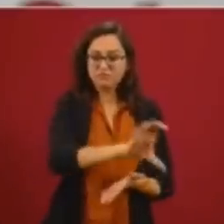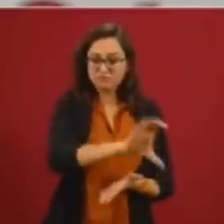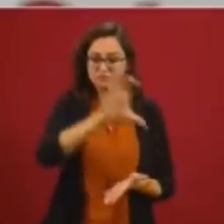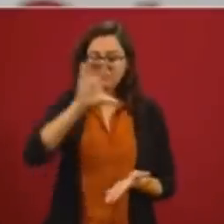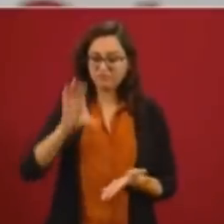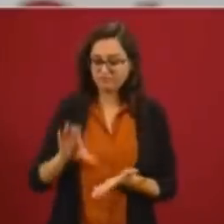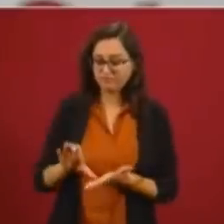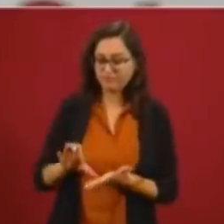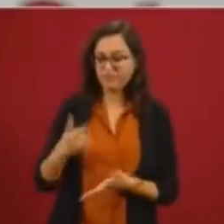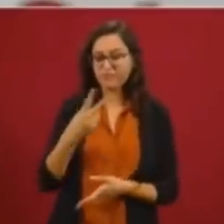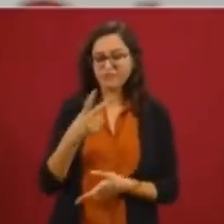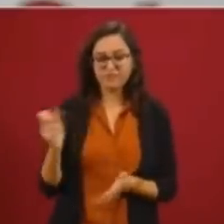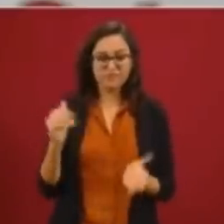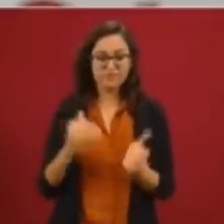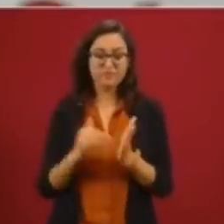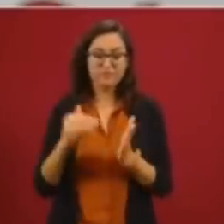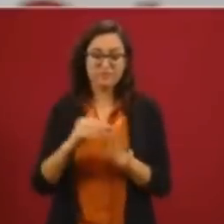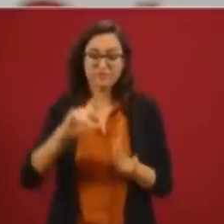los $200 millones